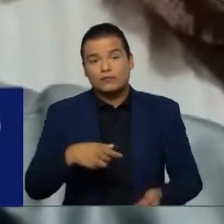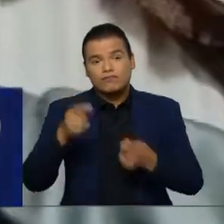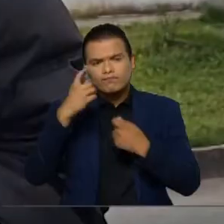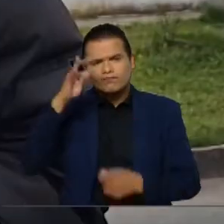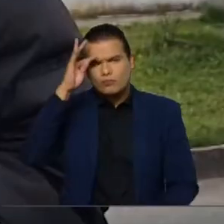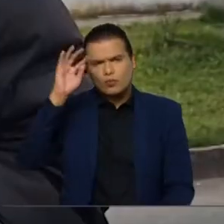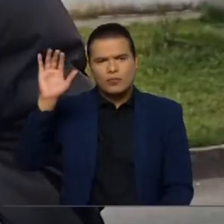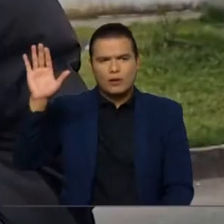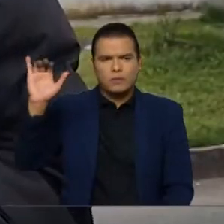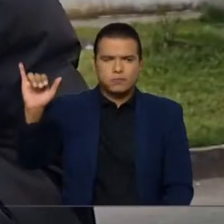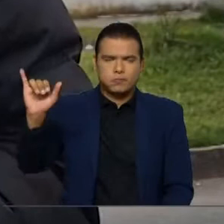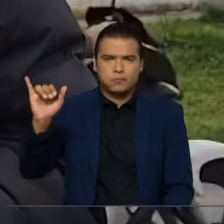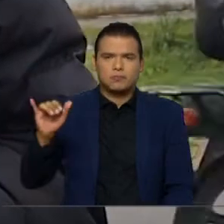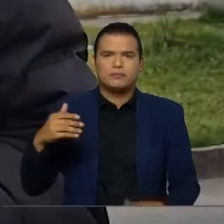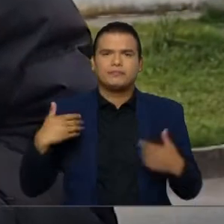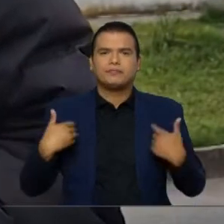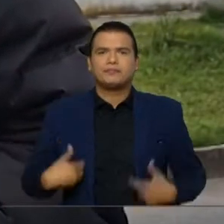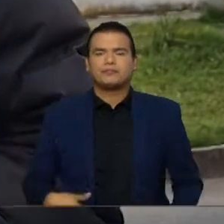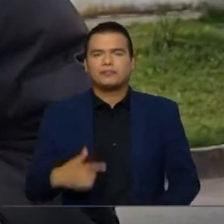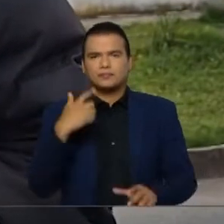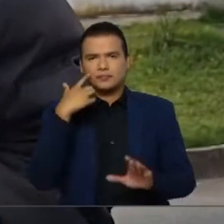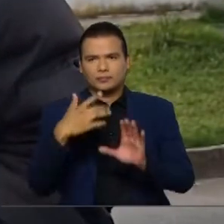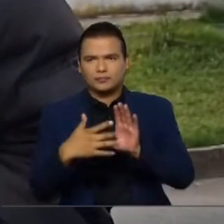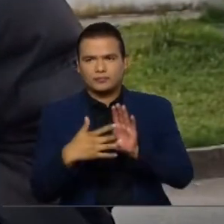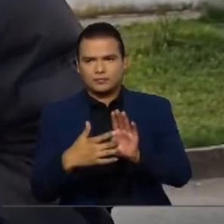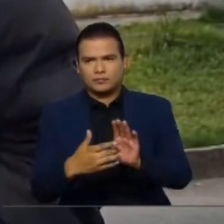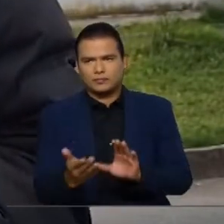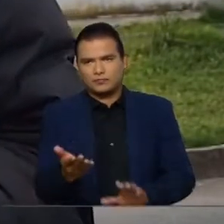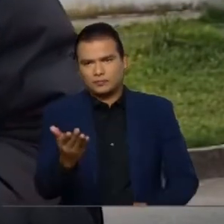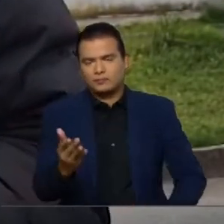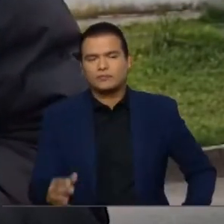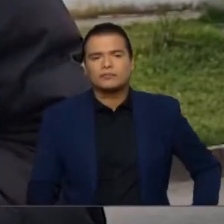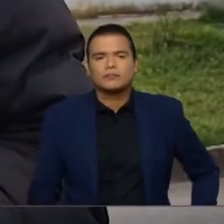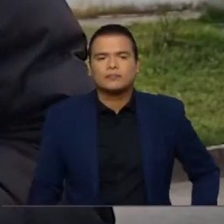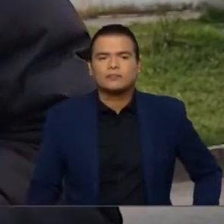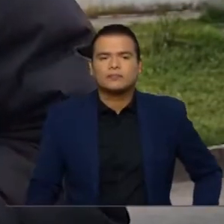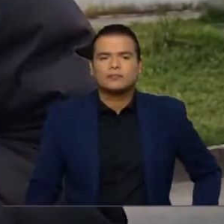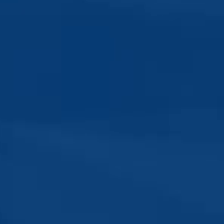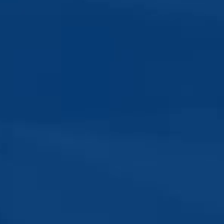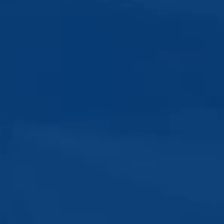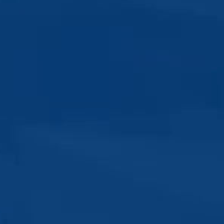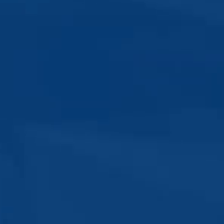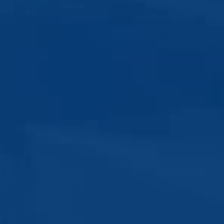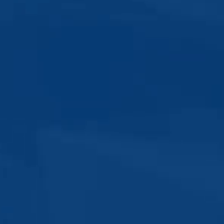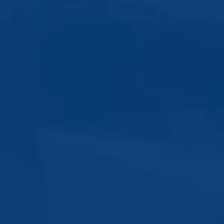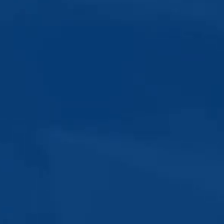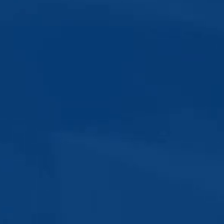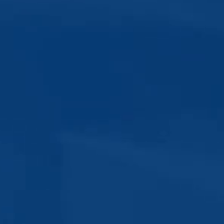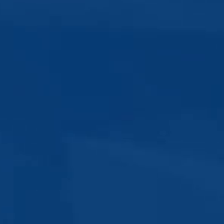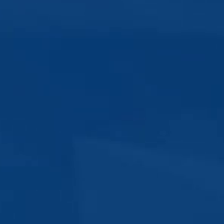municipio. En Pasto, Winston Viracachapava, Telepacífico Noticias.